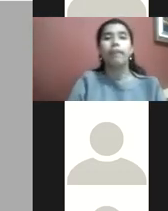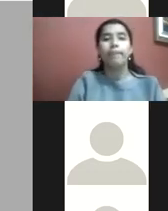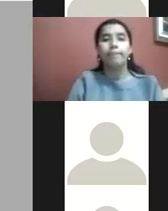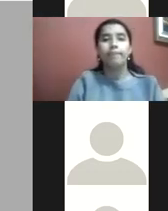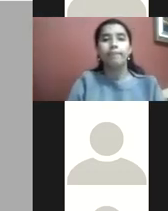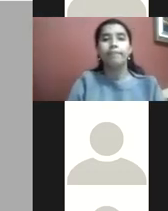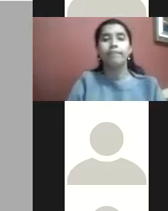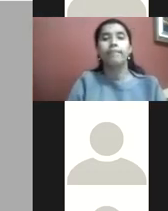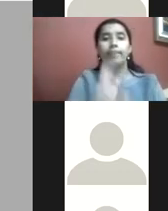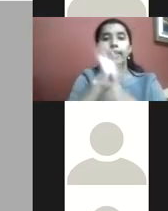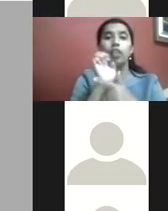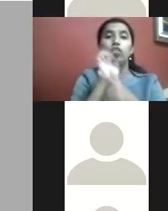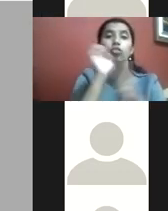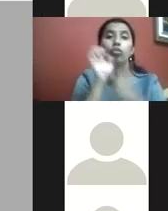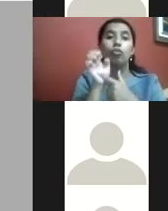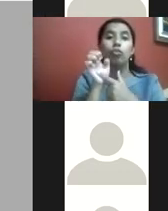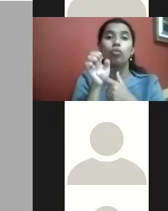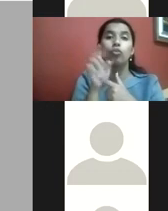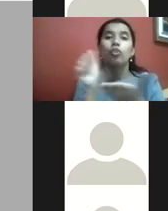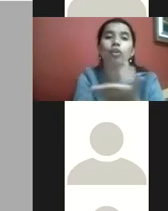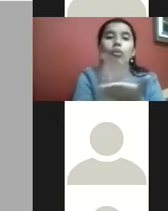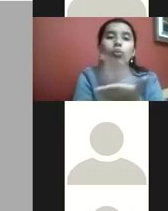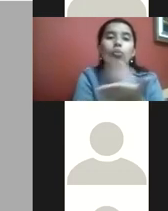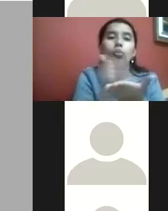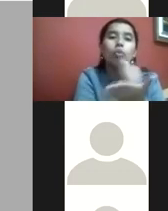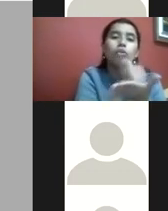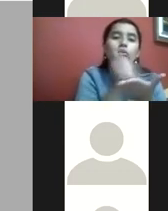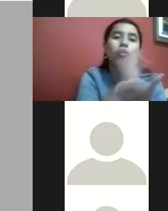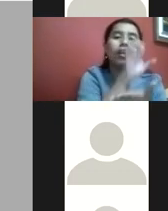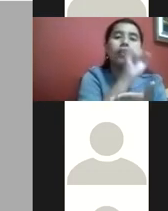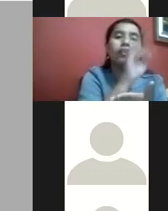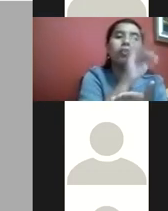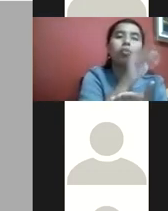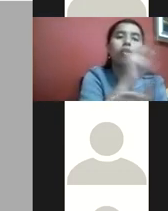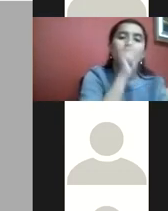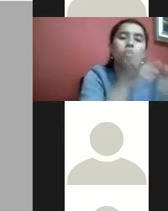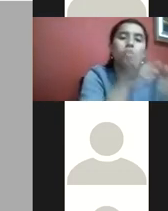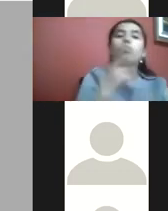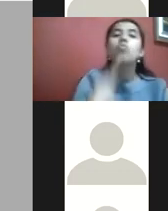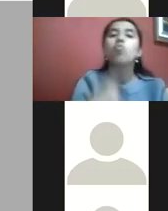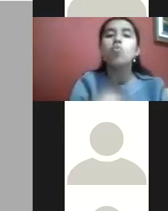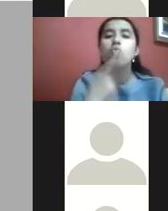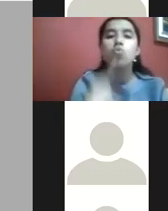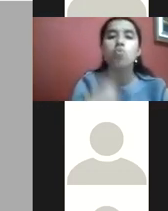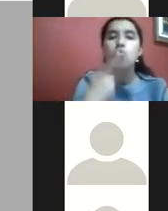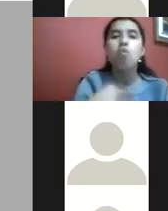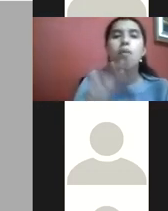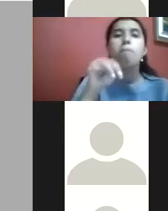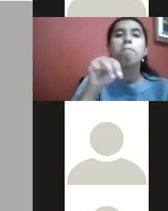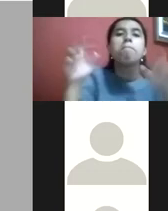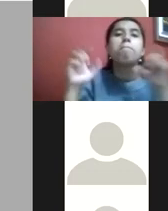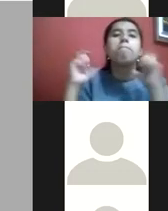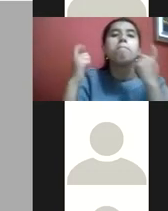Bien, entonces lo azul es nuestra estimación puntual, lo rojo es nuestro margen de error. Y vean que entonces el